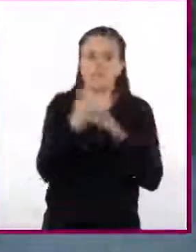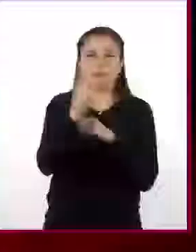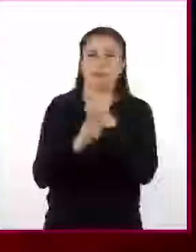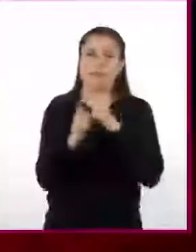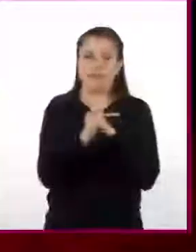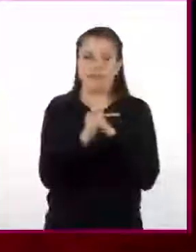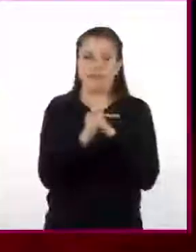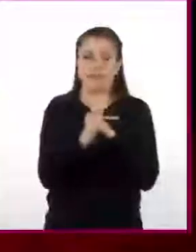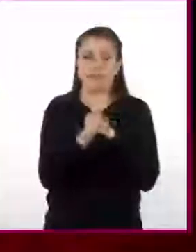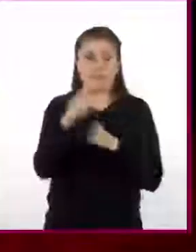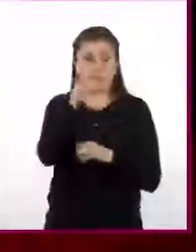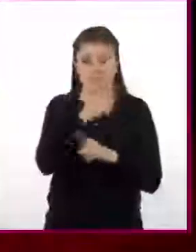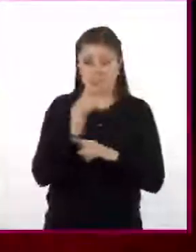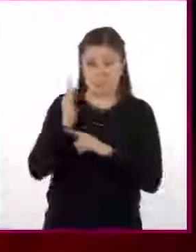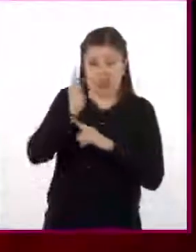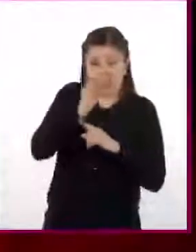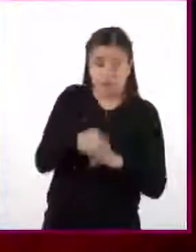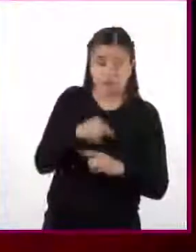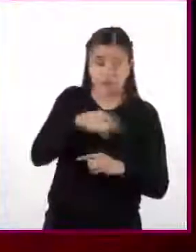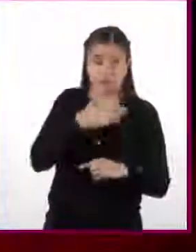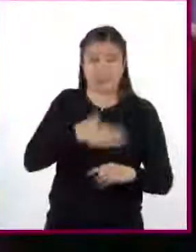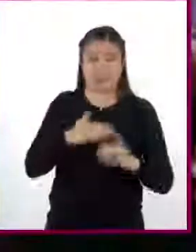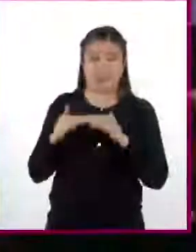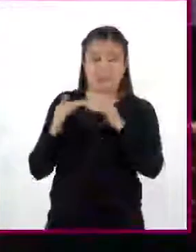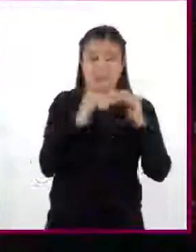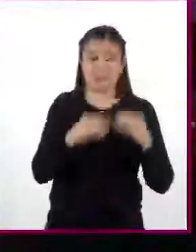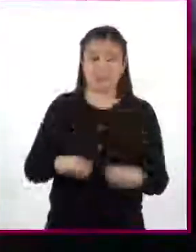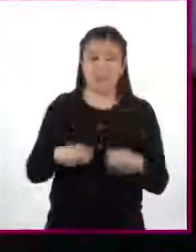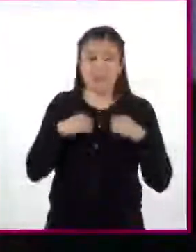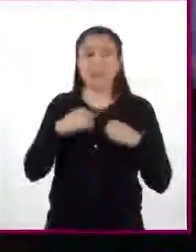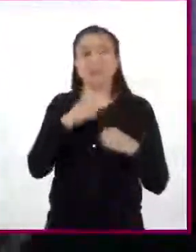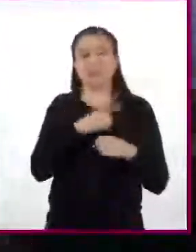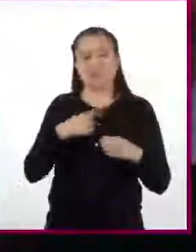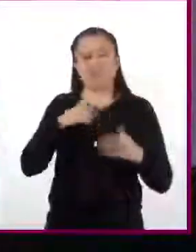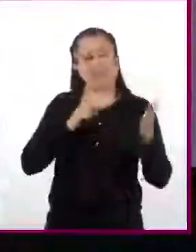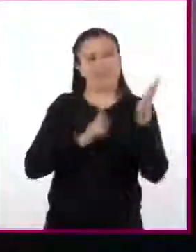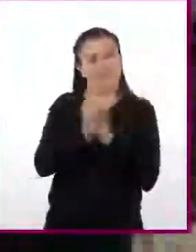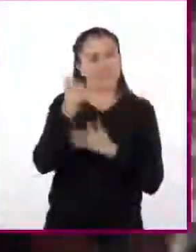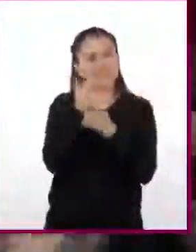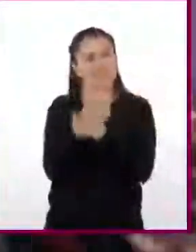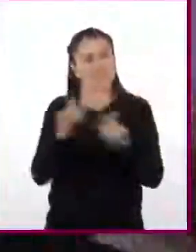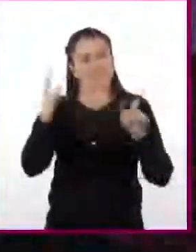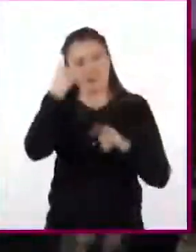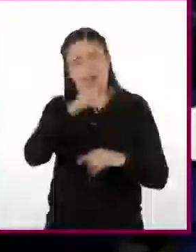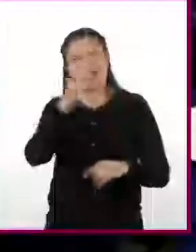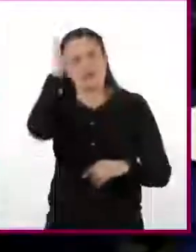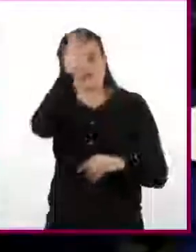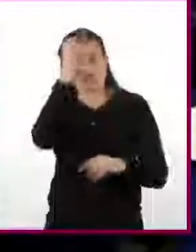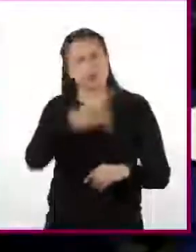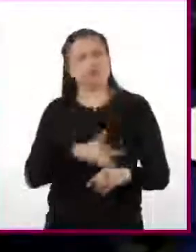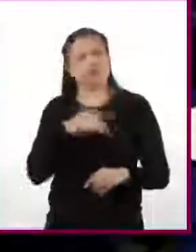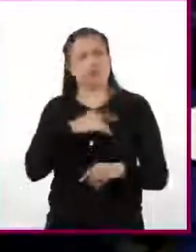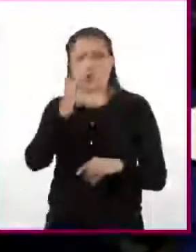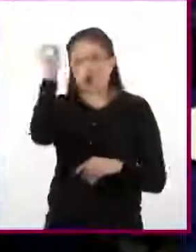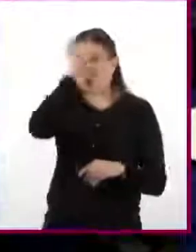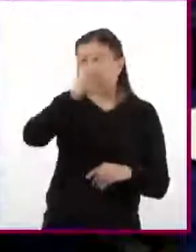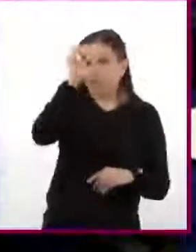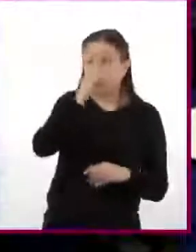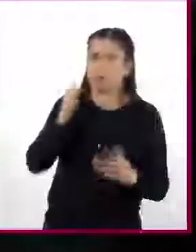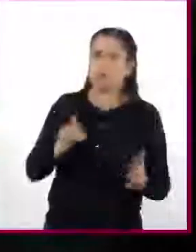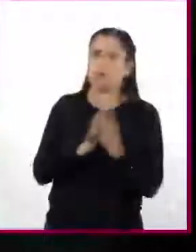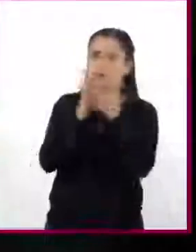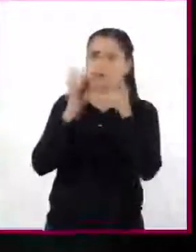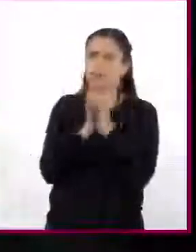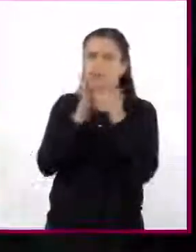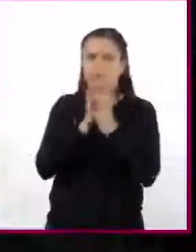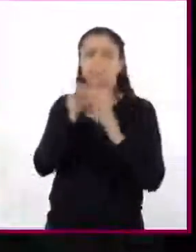país. Asumir la democracia como forma de vida implica ejercer nuestros derechos de libertad de conciencia, de opinión y de